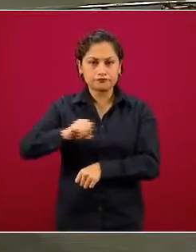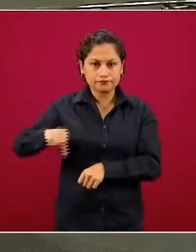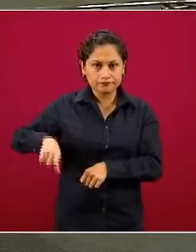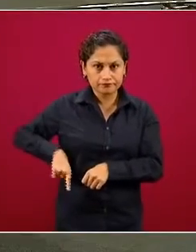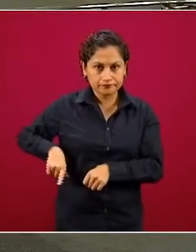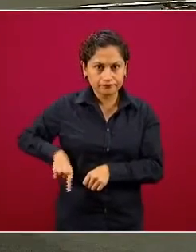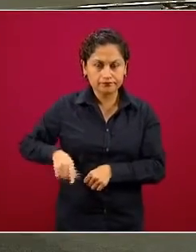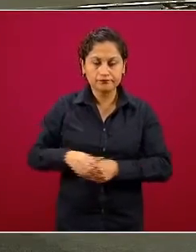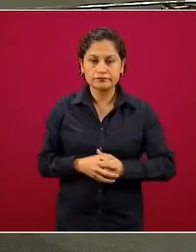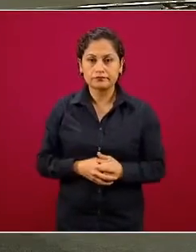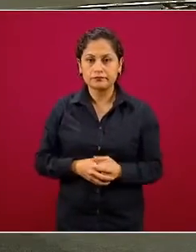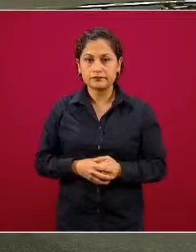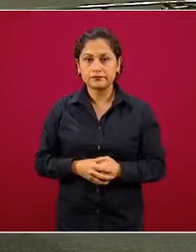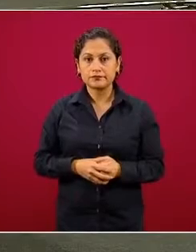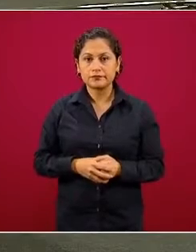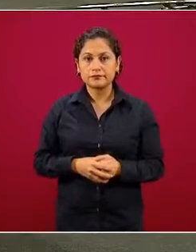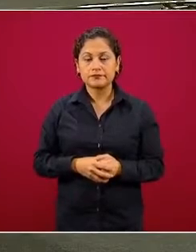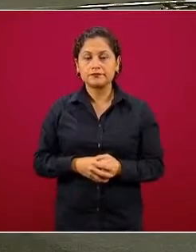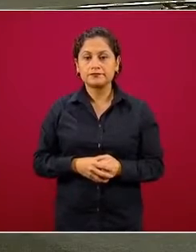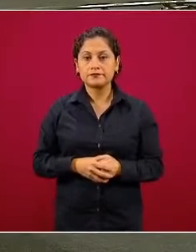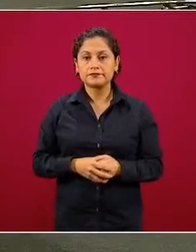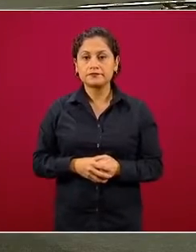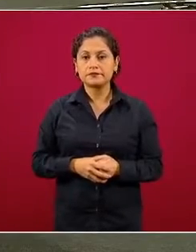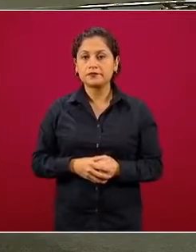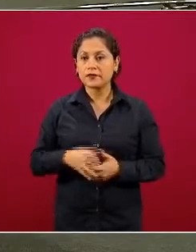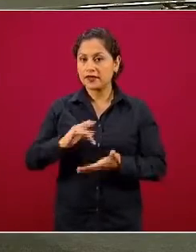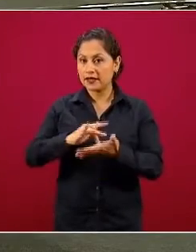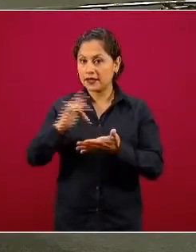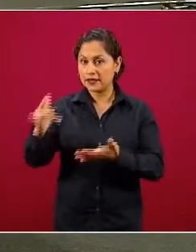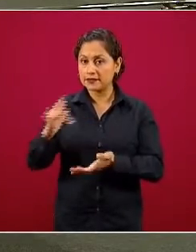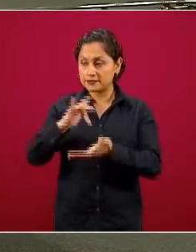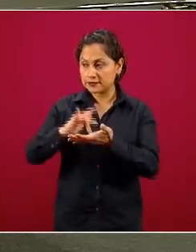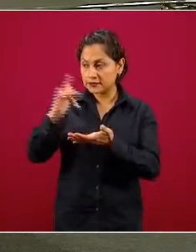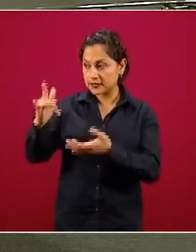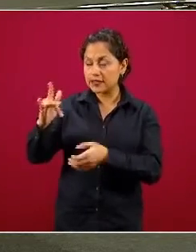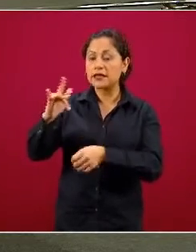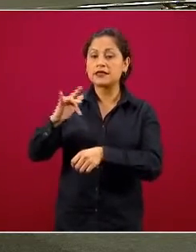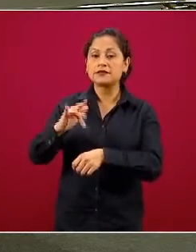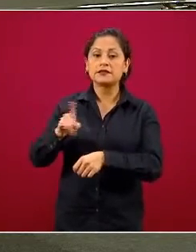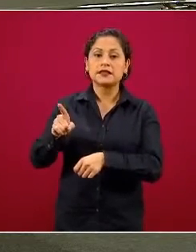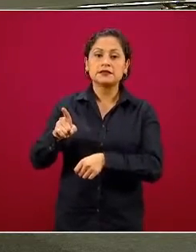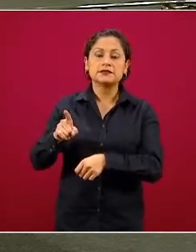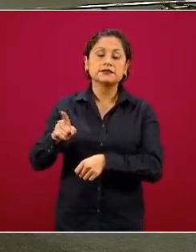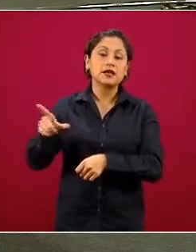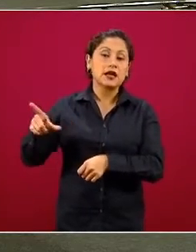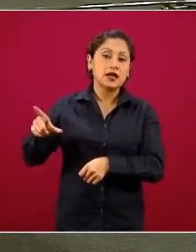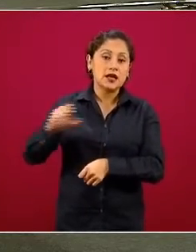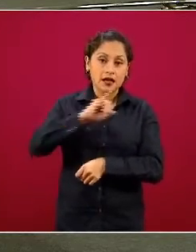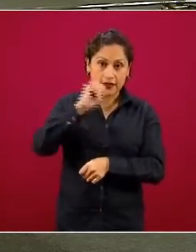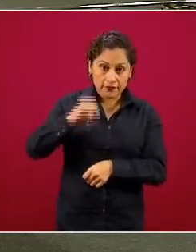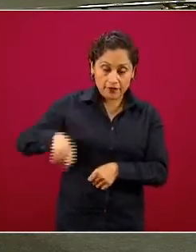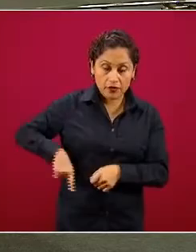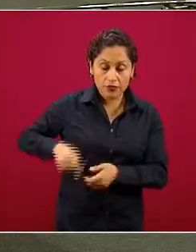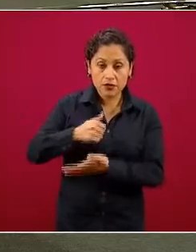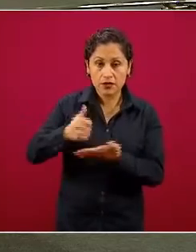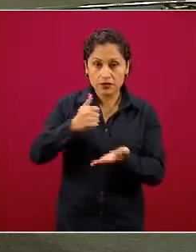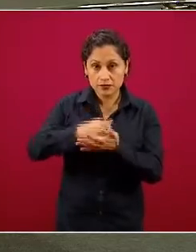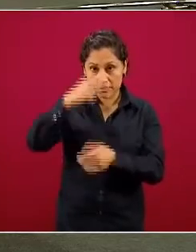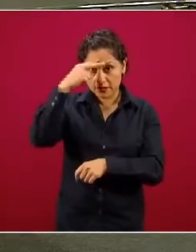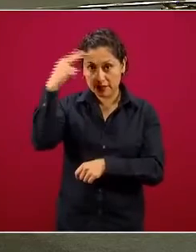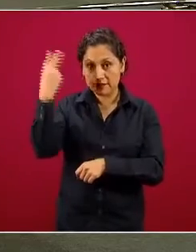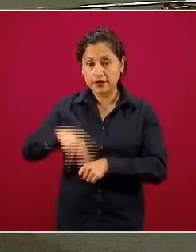gracias. Muchas gracias, doctora Sheinbaum, jefa de gobierno de la Ciudad de México. Para terminar este